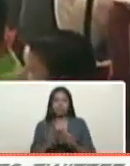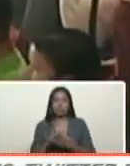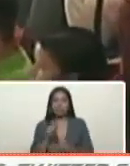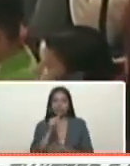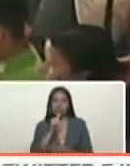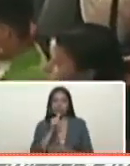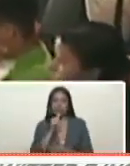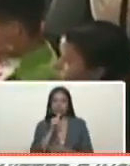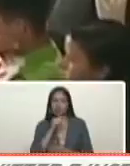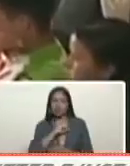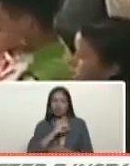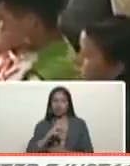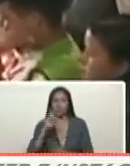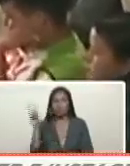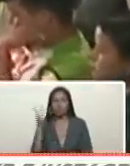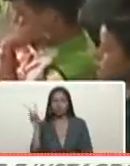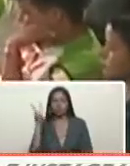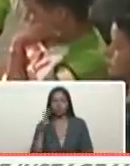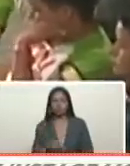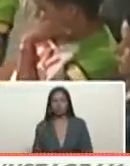Somos Venezuela.